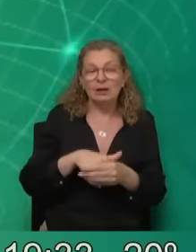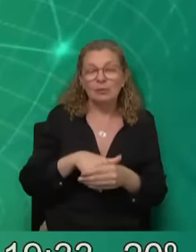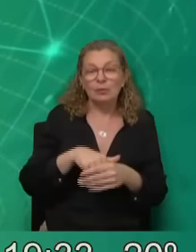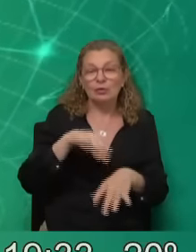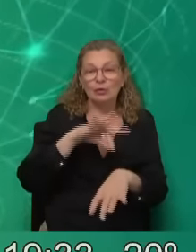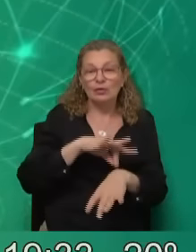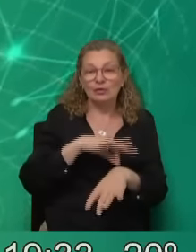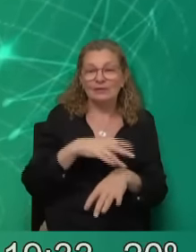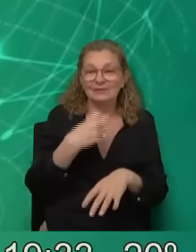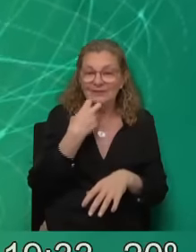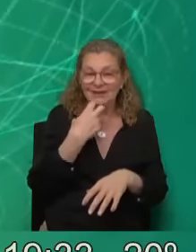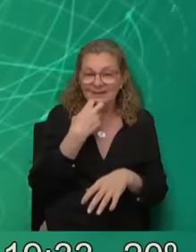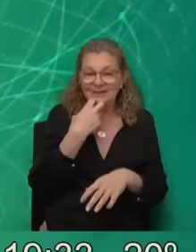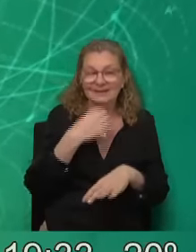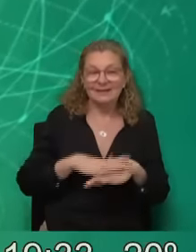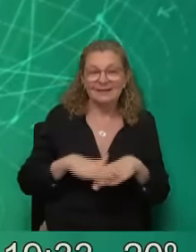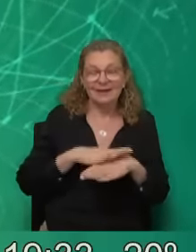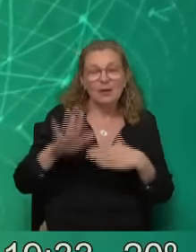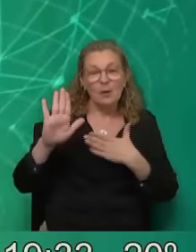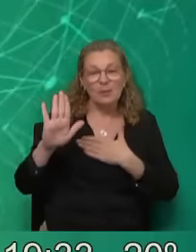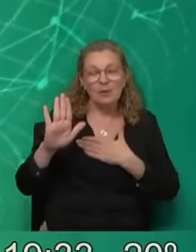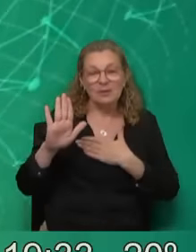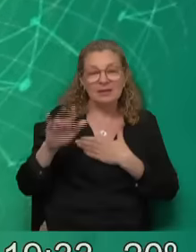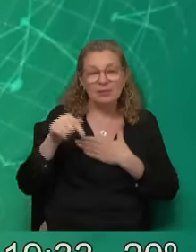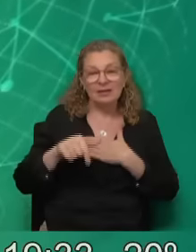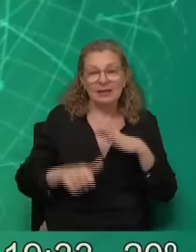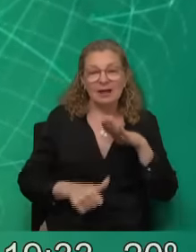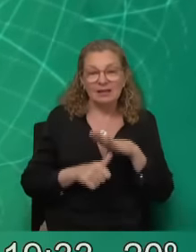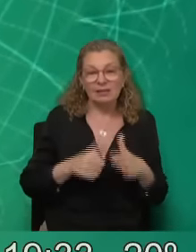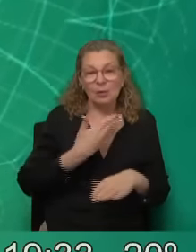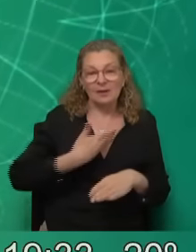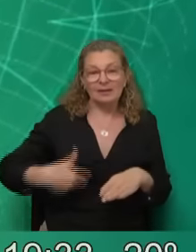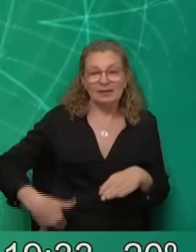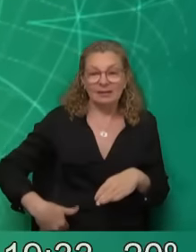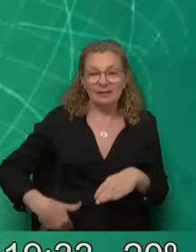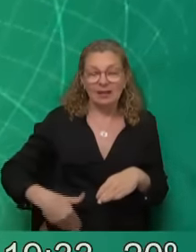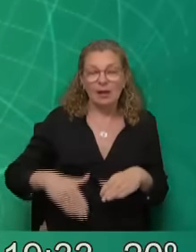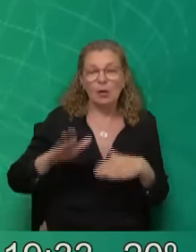Jorge Valle, en base al compromiso contraído por dicho candidato presidencial